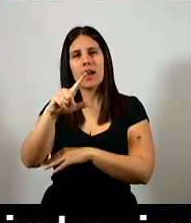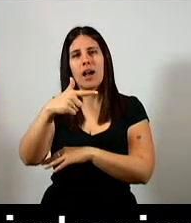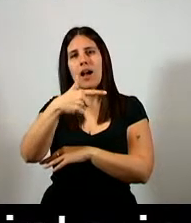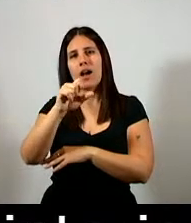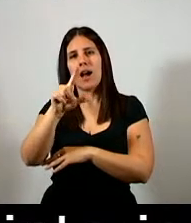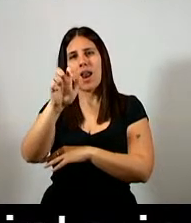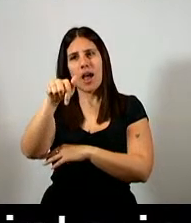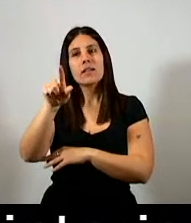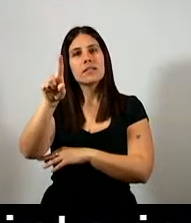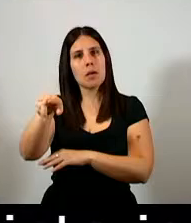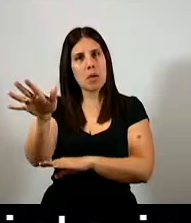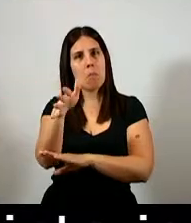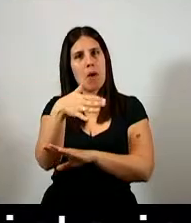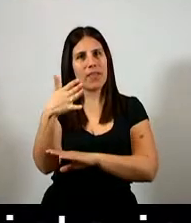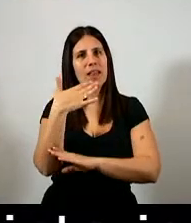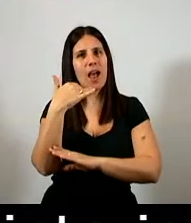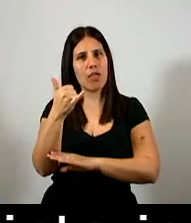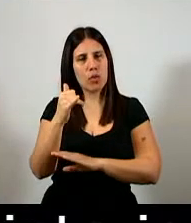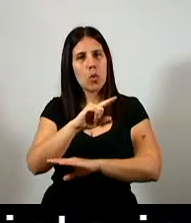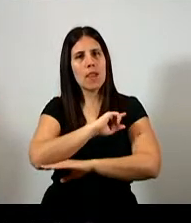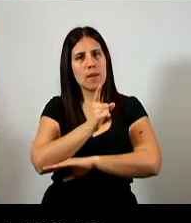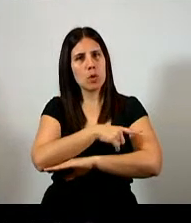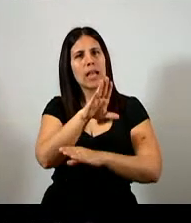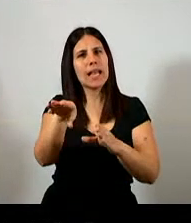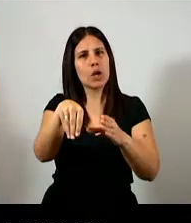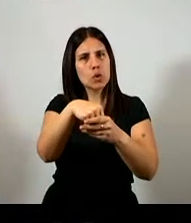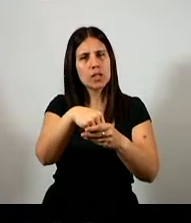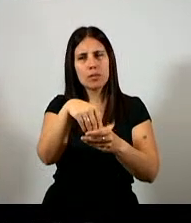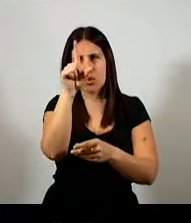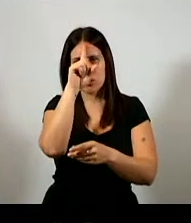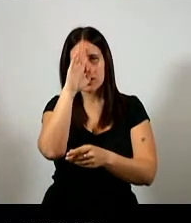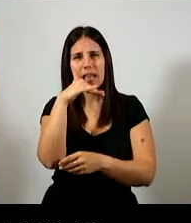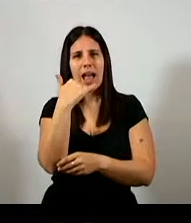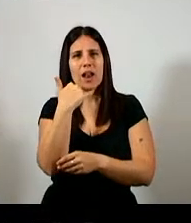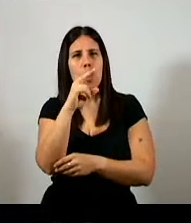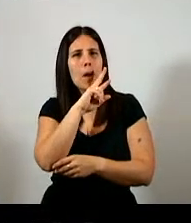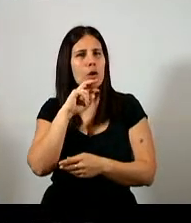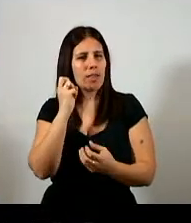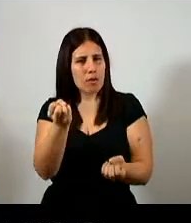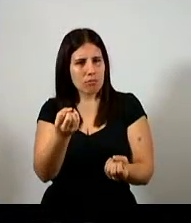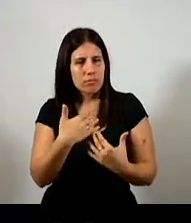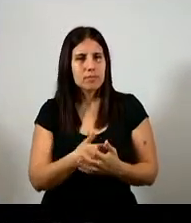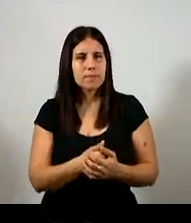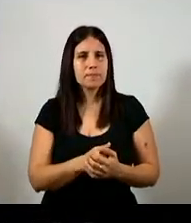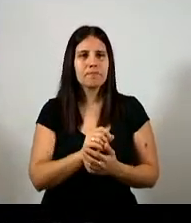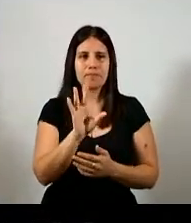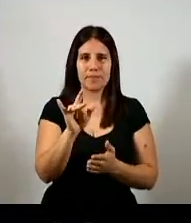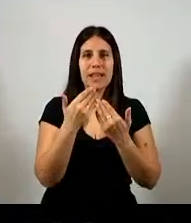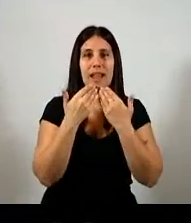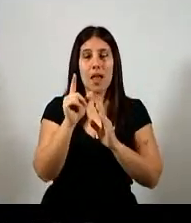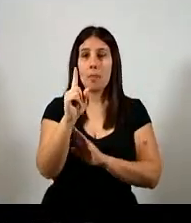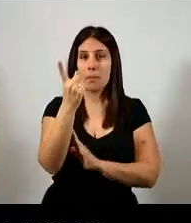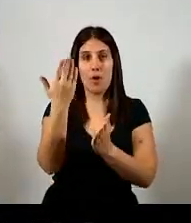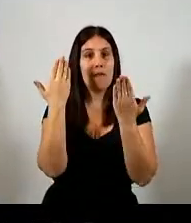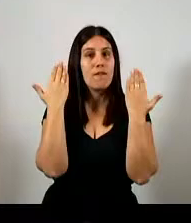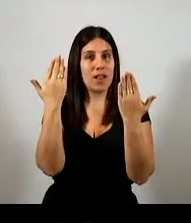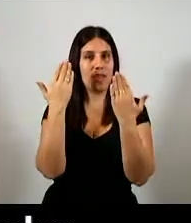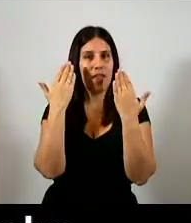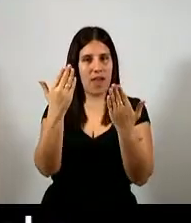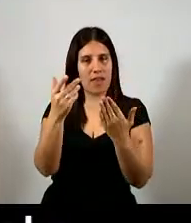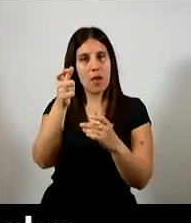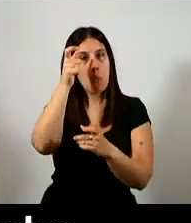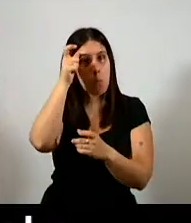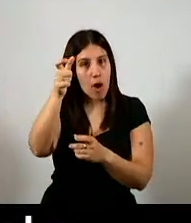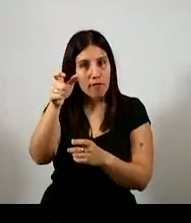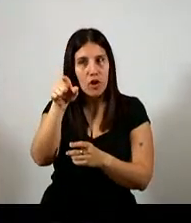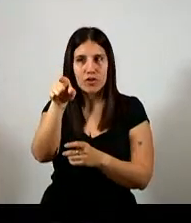deporte inclusivo. No sé si nos puede hacer una valoración al respecto. Muchas gracias. Gracias. Bueno, felicitar a los municipios que